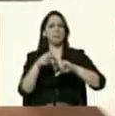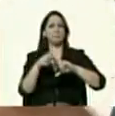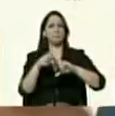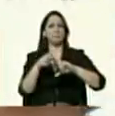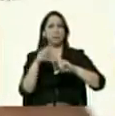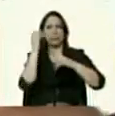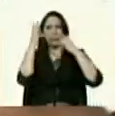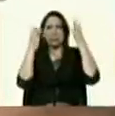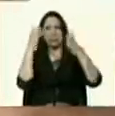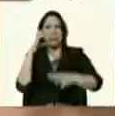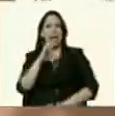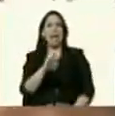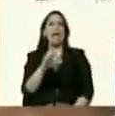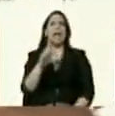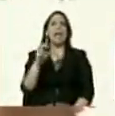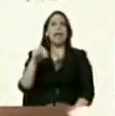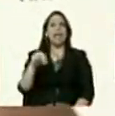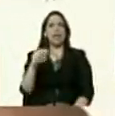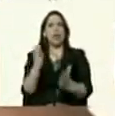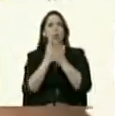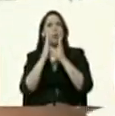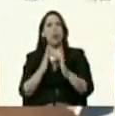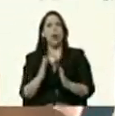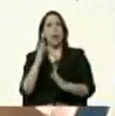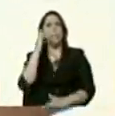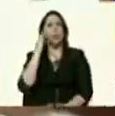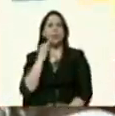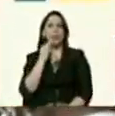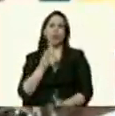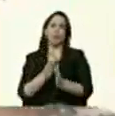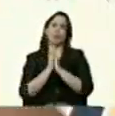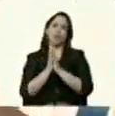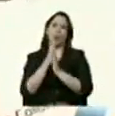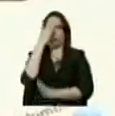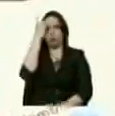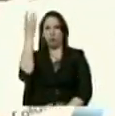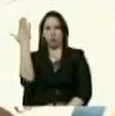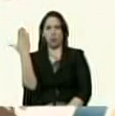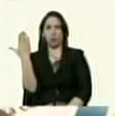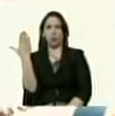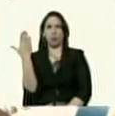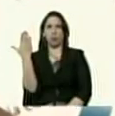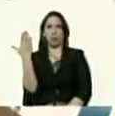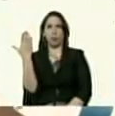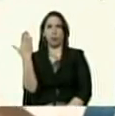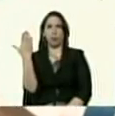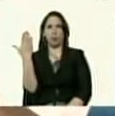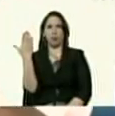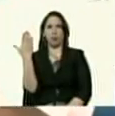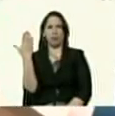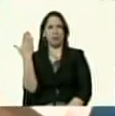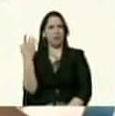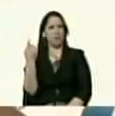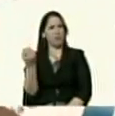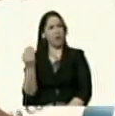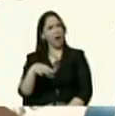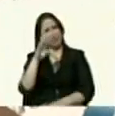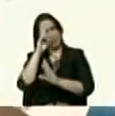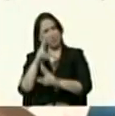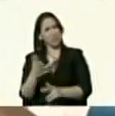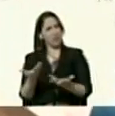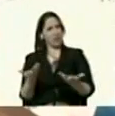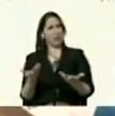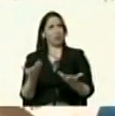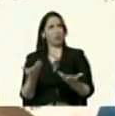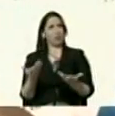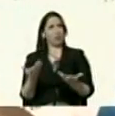ELN en una escuela bolivariana. Por favor, Dios mío, qué falta de respeto, ¿verdad, Aristóbulo? En